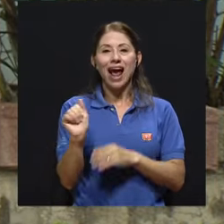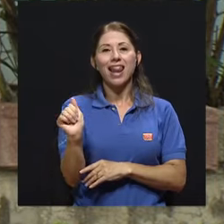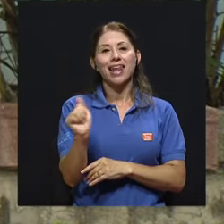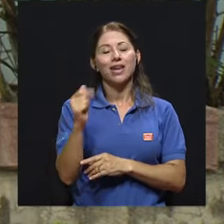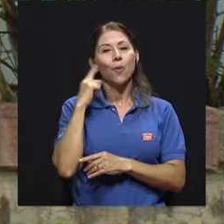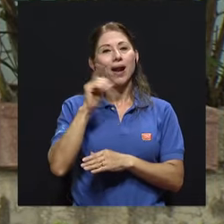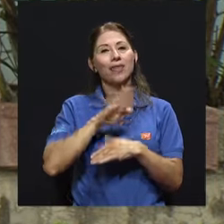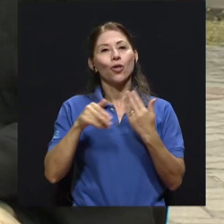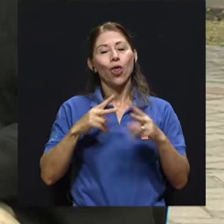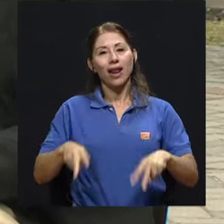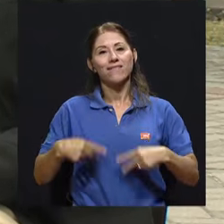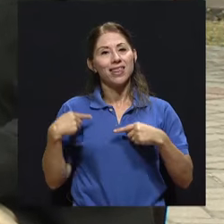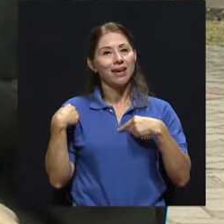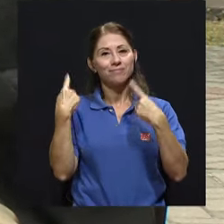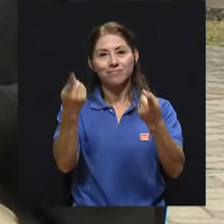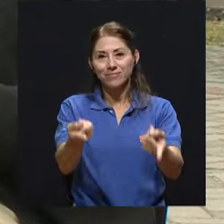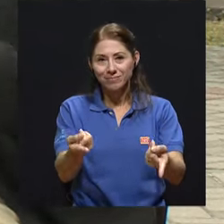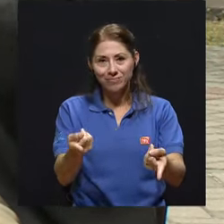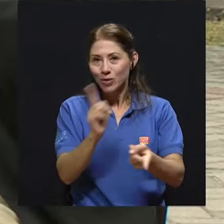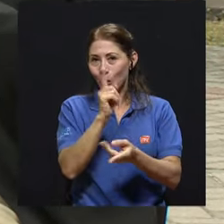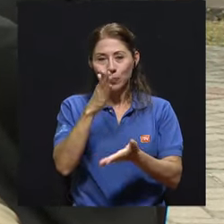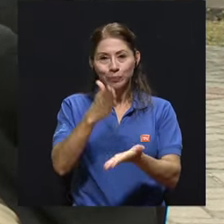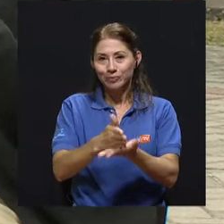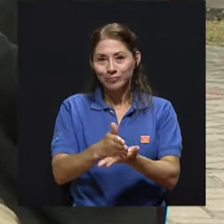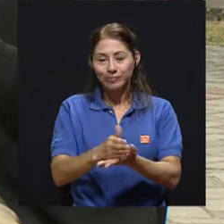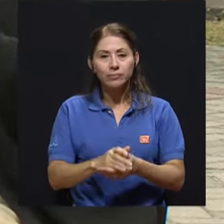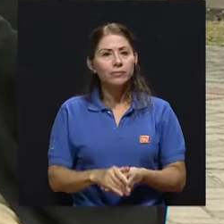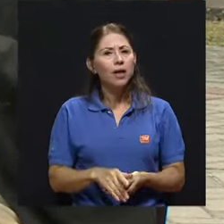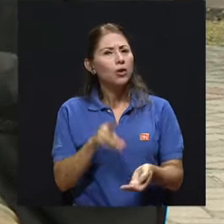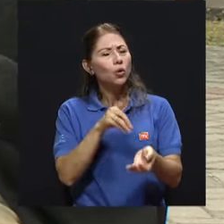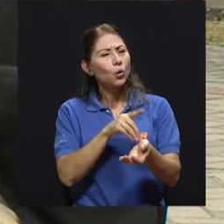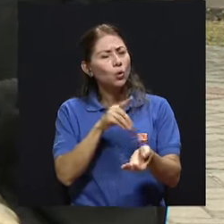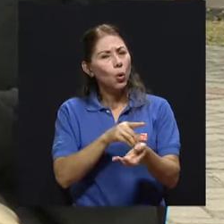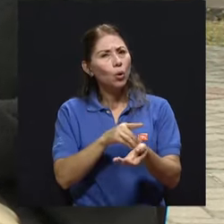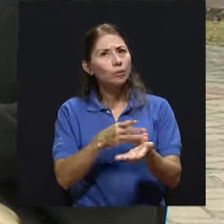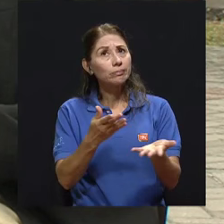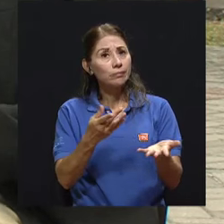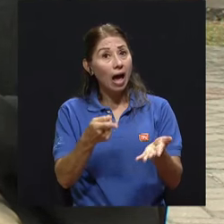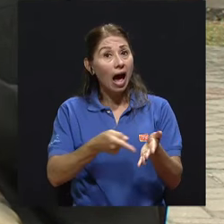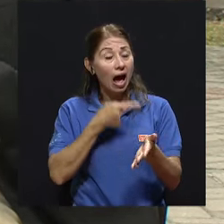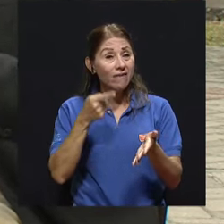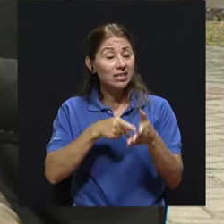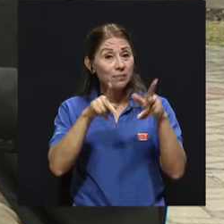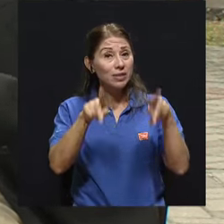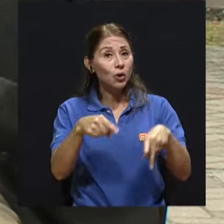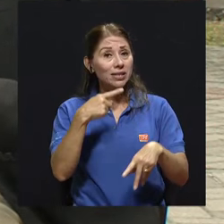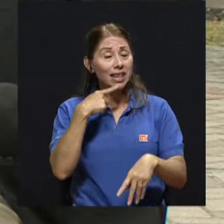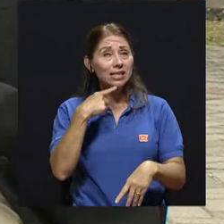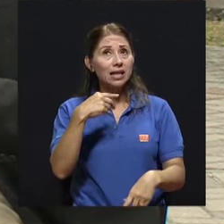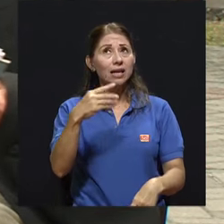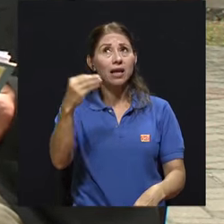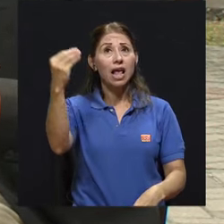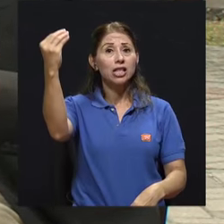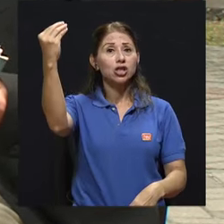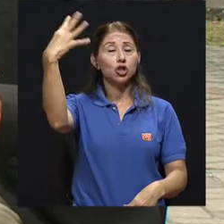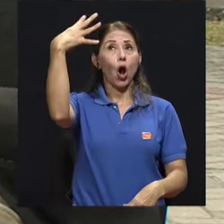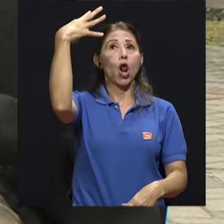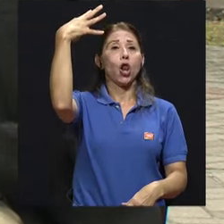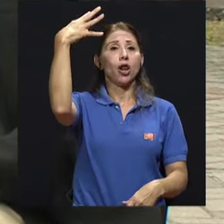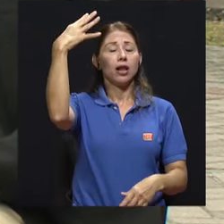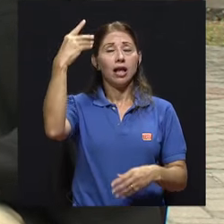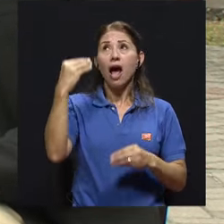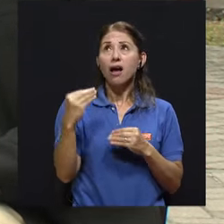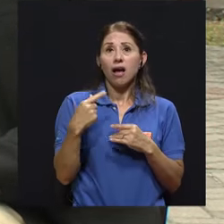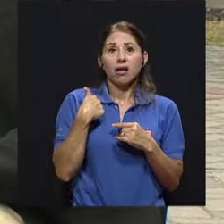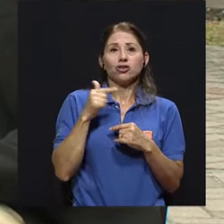Correcto. Doctor, el sol, realmente hemos escuchado a algunas personas que dicen, es que yo soy alérgico al sol. Bueno, es